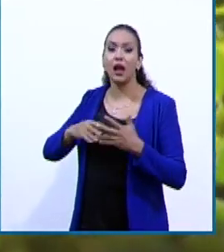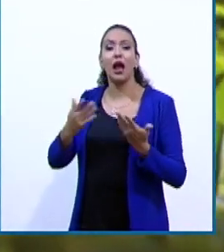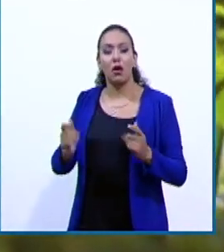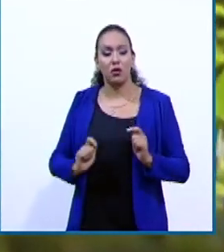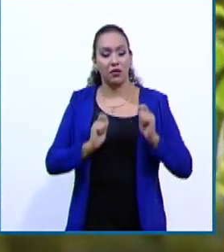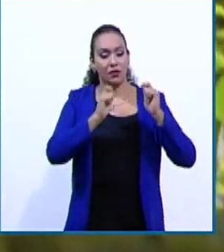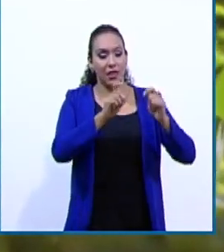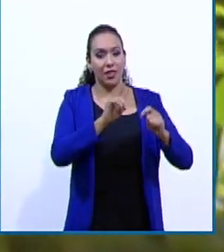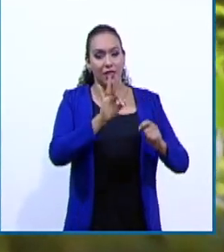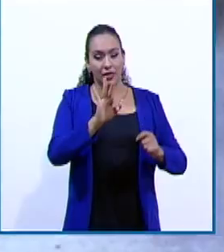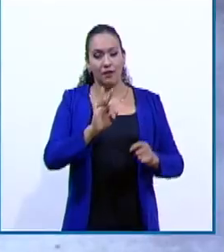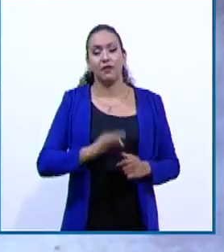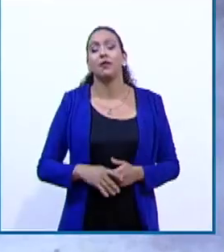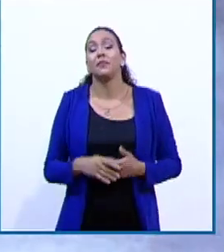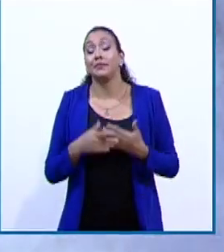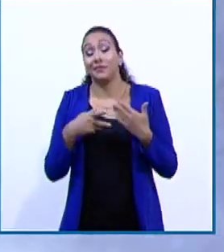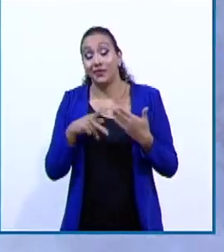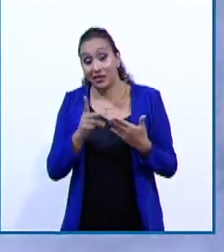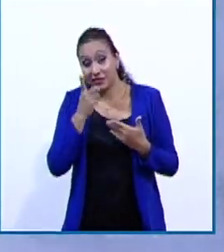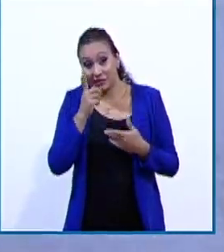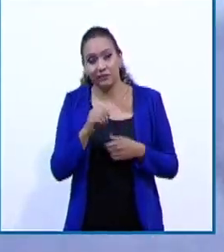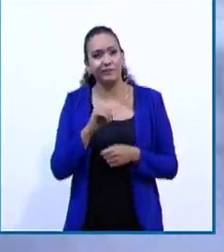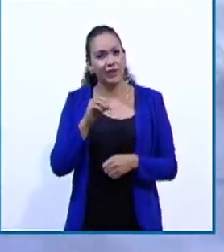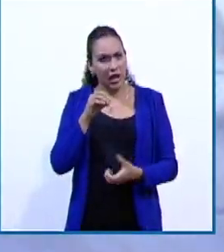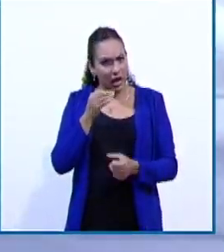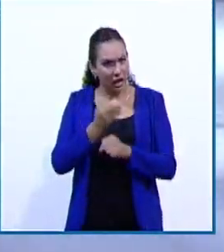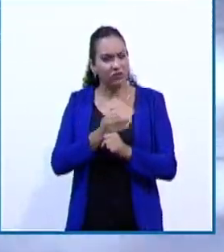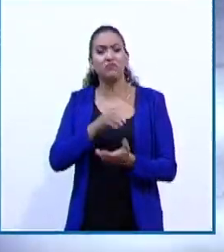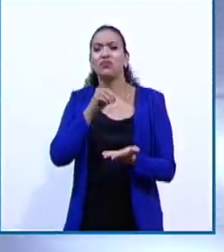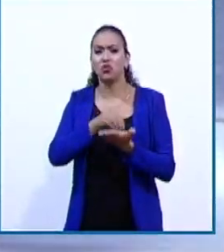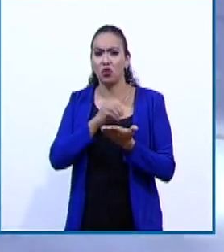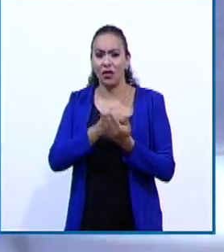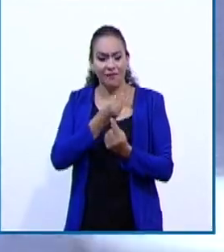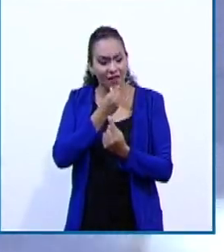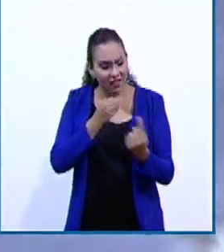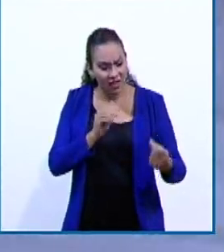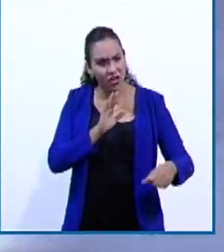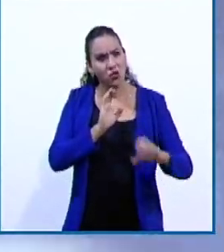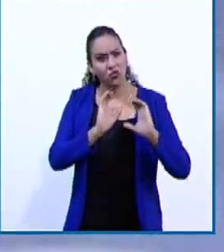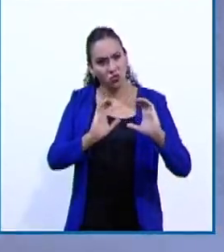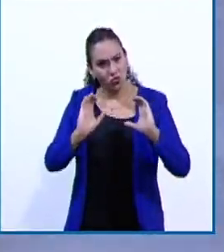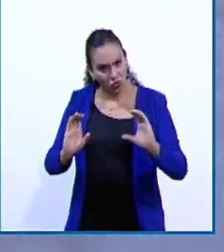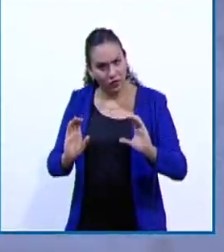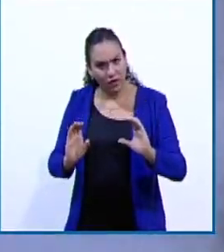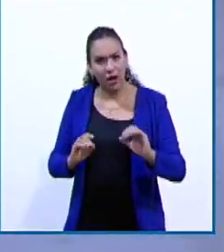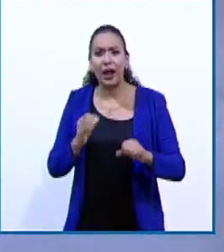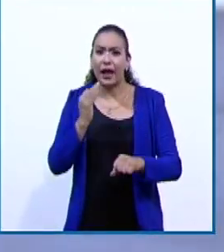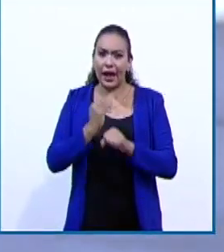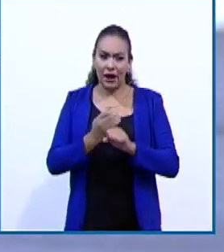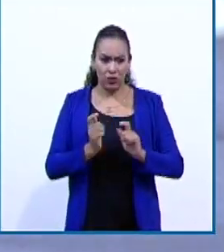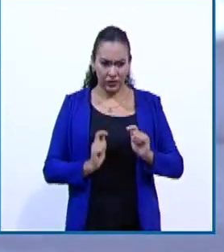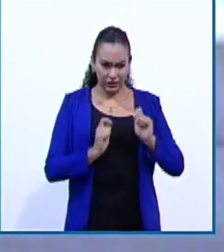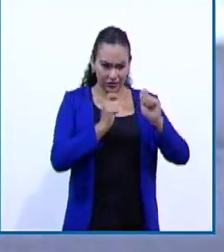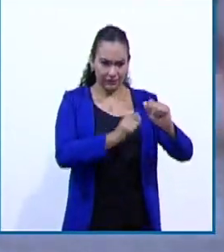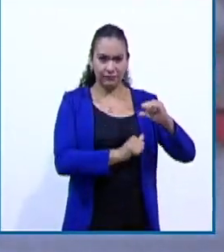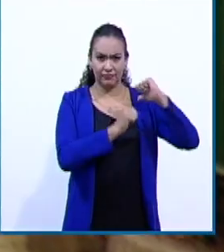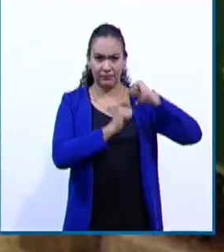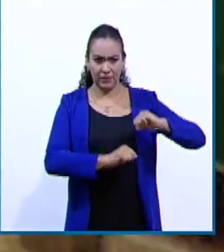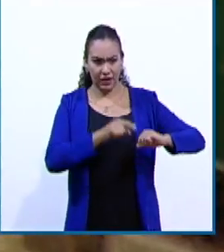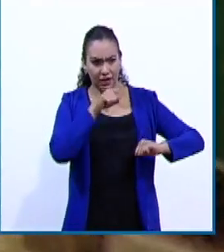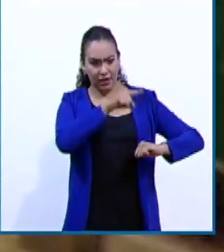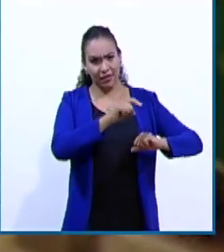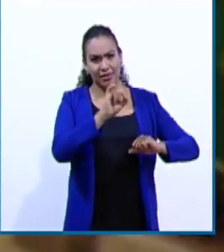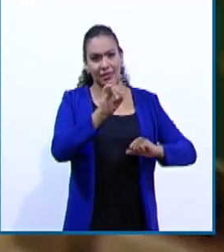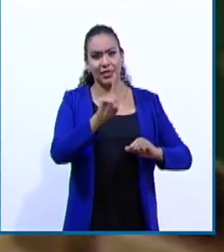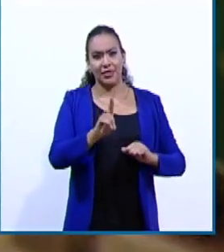sala. Sin embargo, indicó que debe mantenerse la medida de protección, es decir, que sigan bajo custodia en un centro de asistencia social hasta